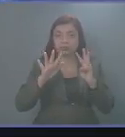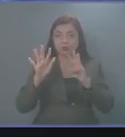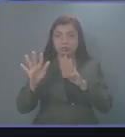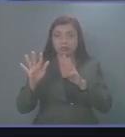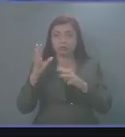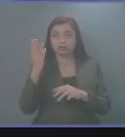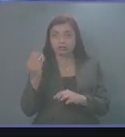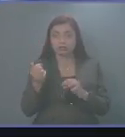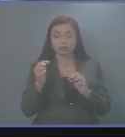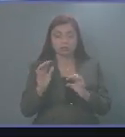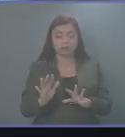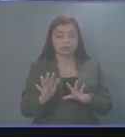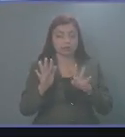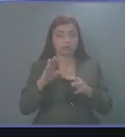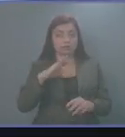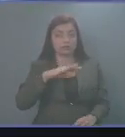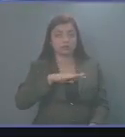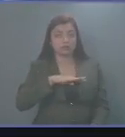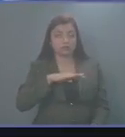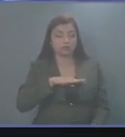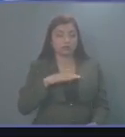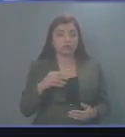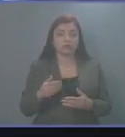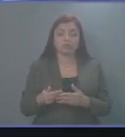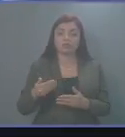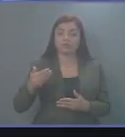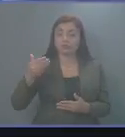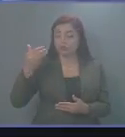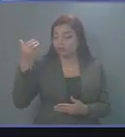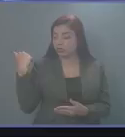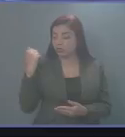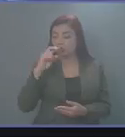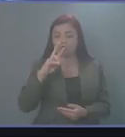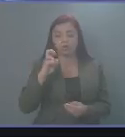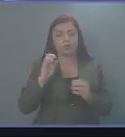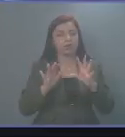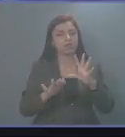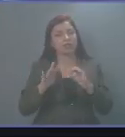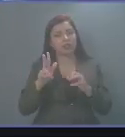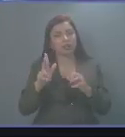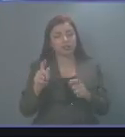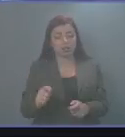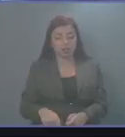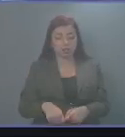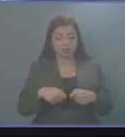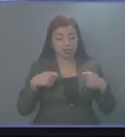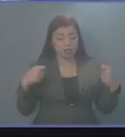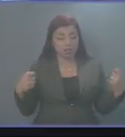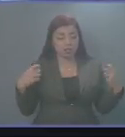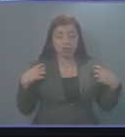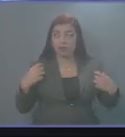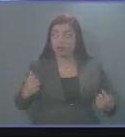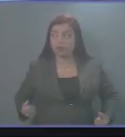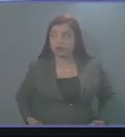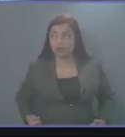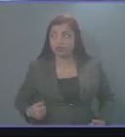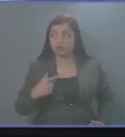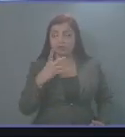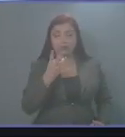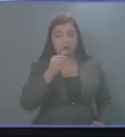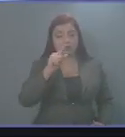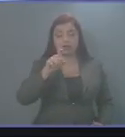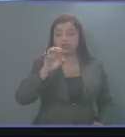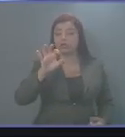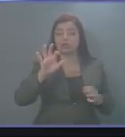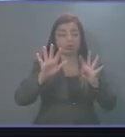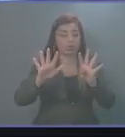488 de fecha 19 de septiembre del 2013, publicado en el Diario Oficial número 190,